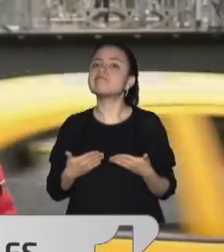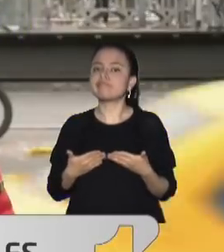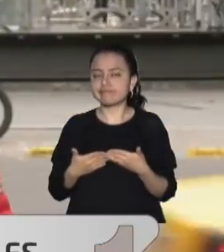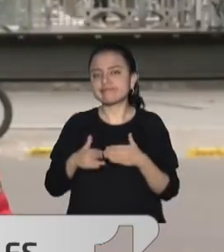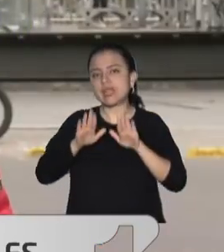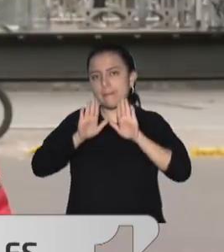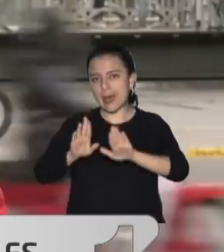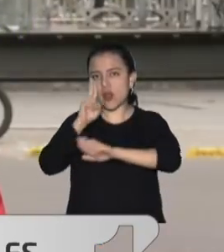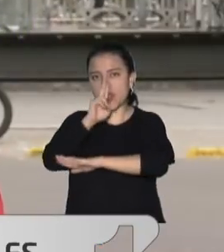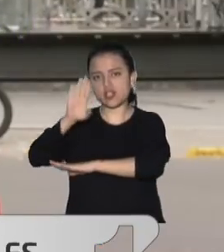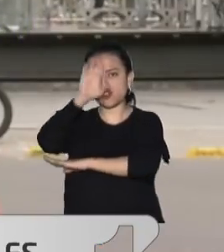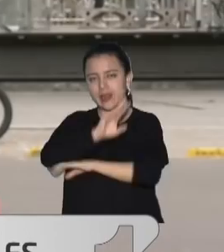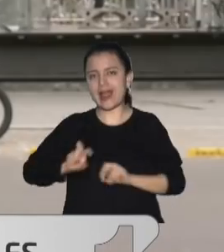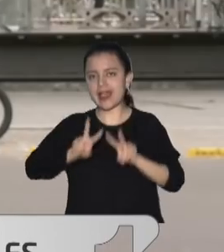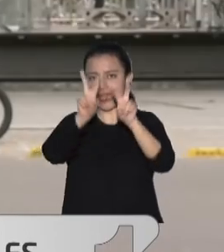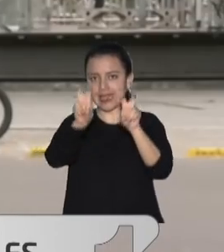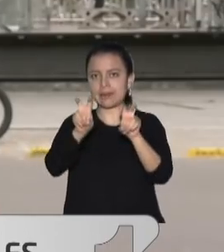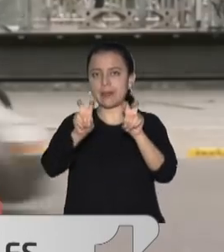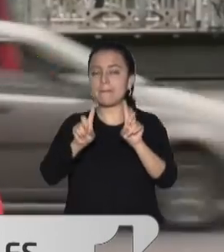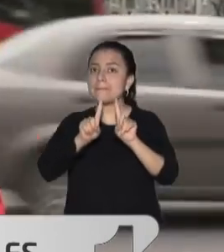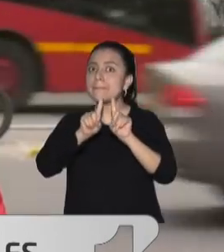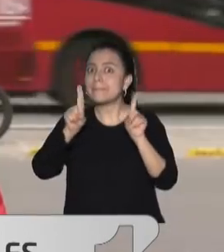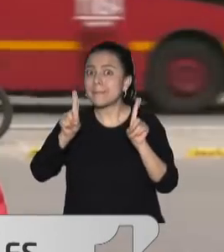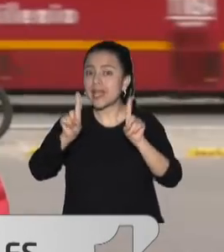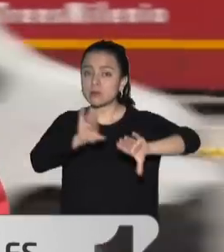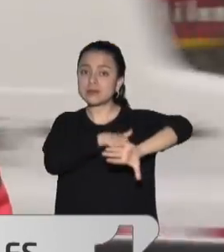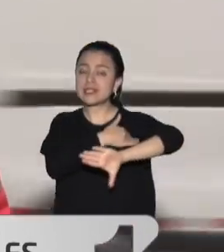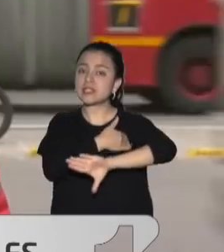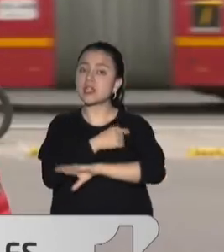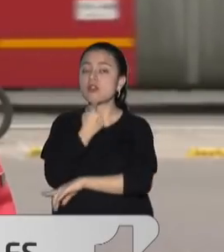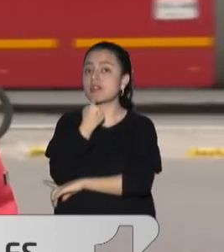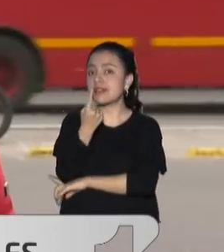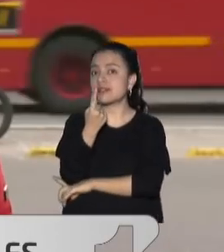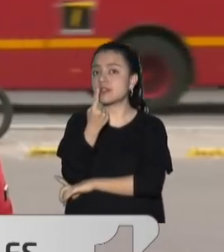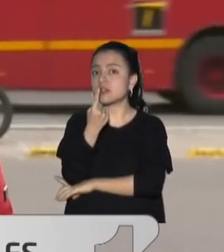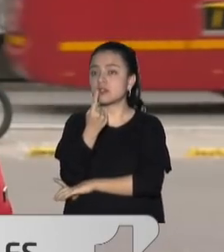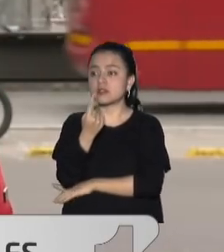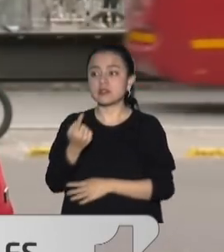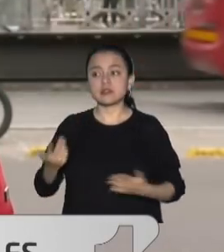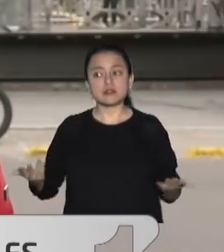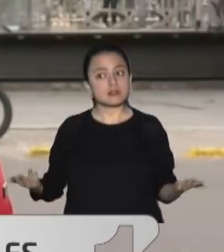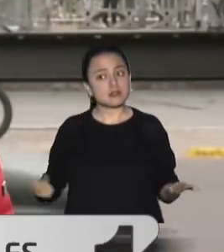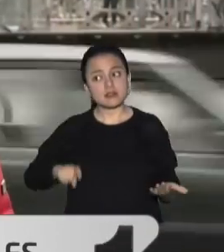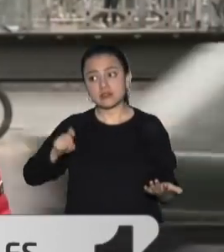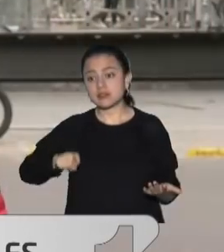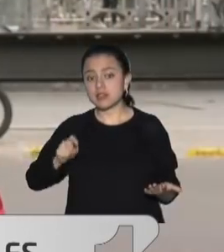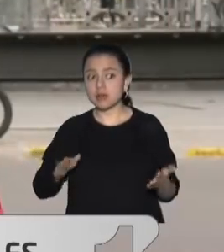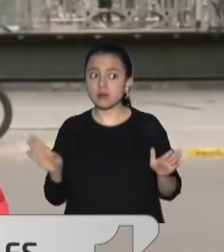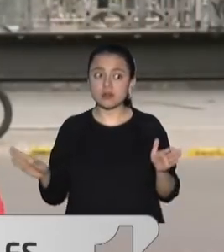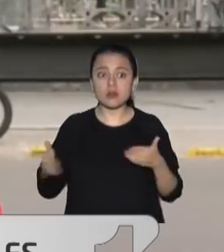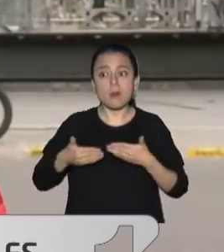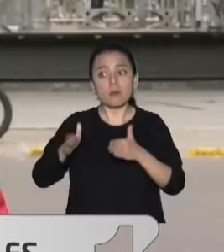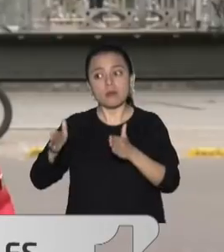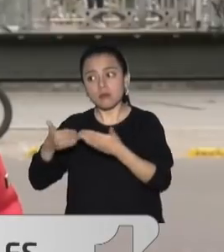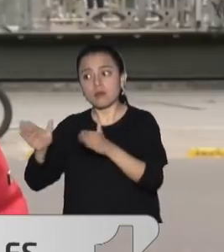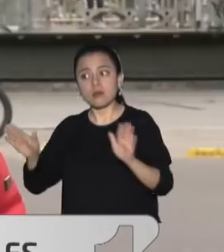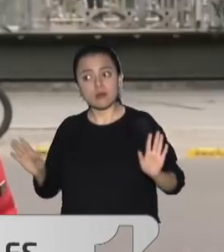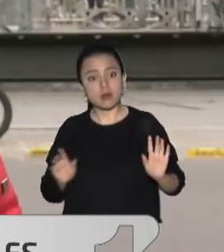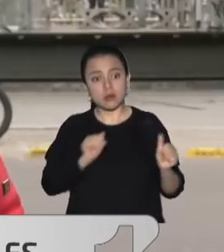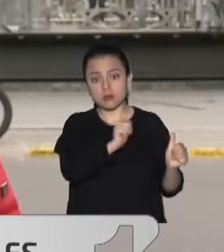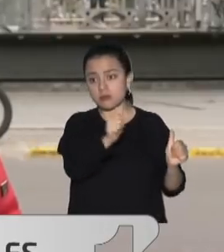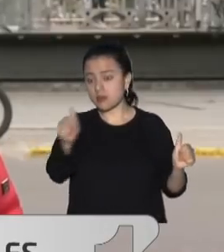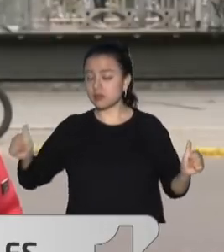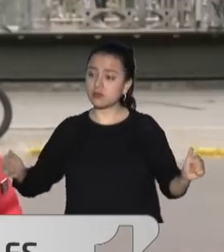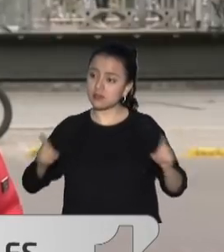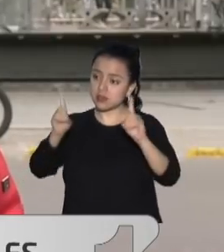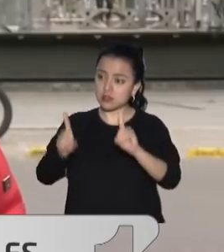paro nacional. Sin embargo, ha dicho el ministerio que si no se desbloquean de manera voluntaria, él hará